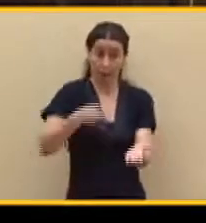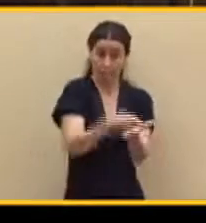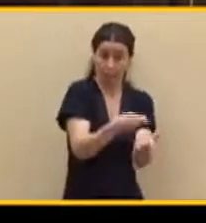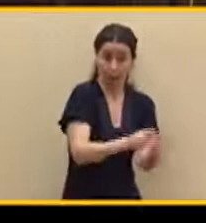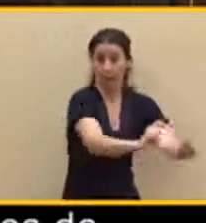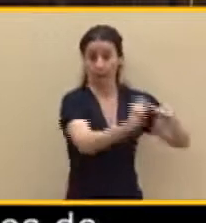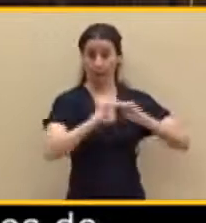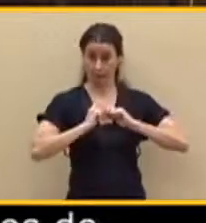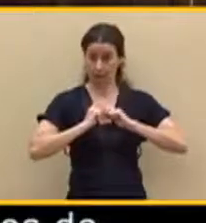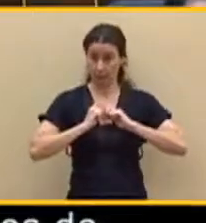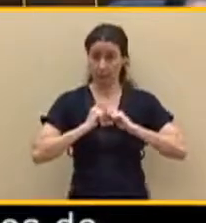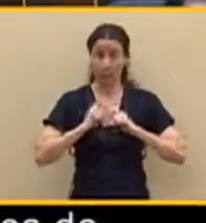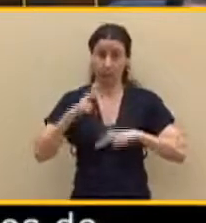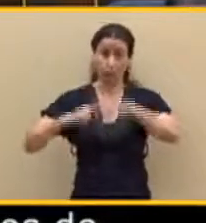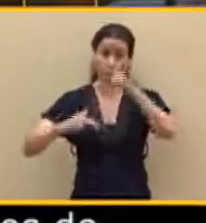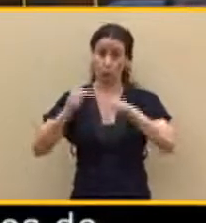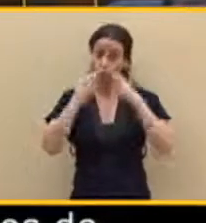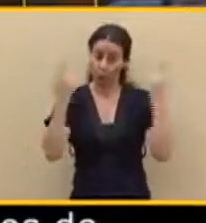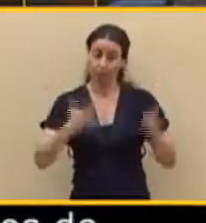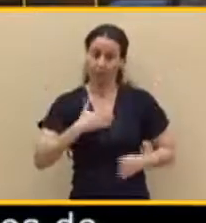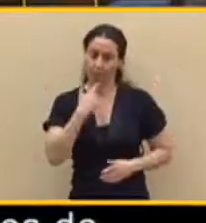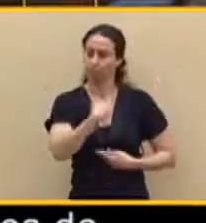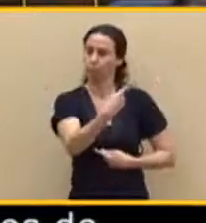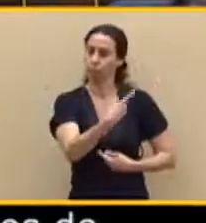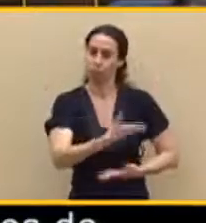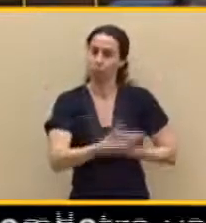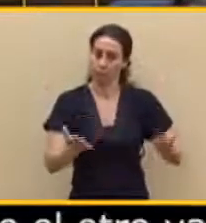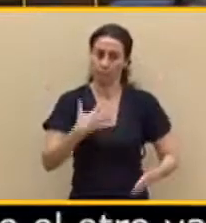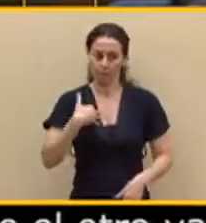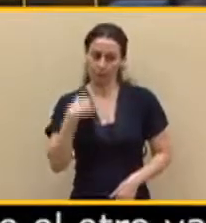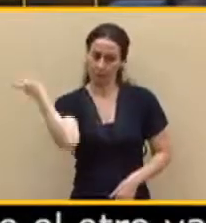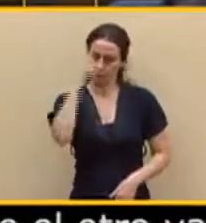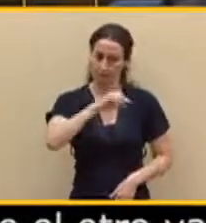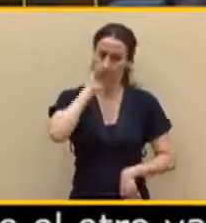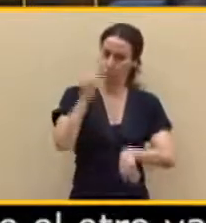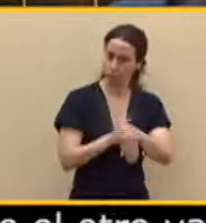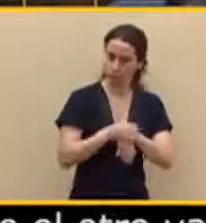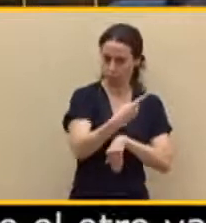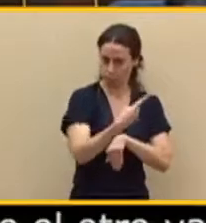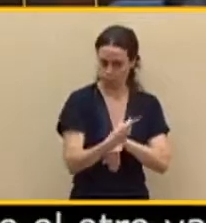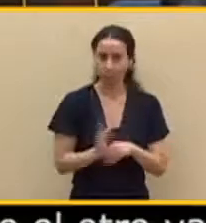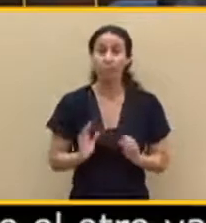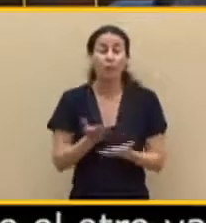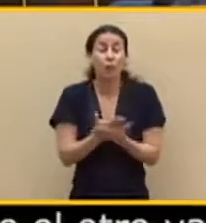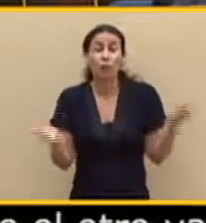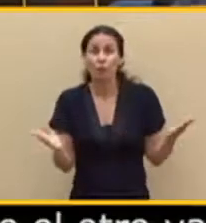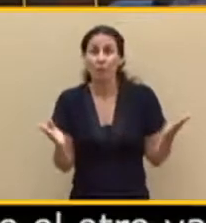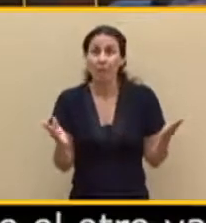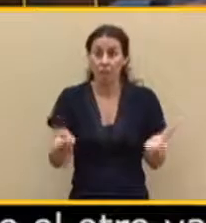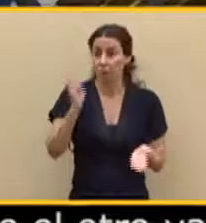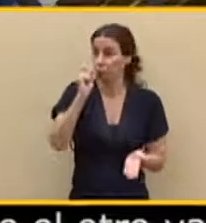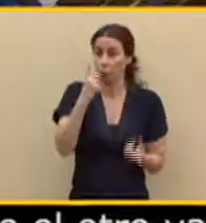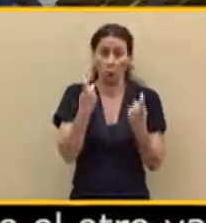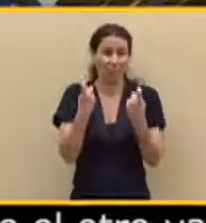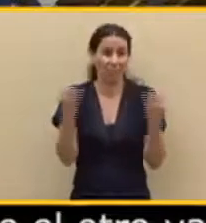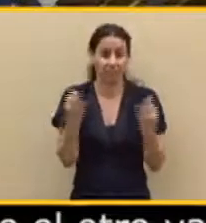seguro de que el otro va a cumplir su parte del trato. Para construir esa confianza a veces basta, como les decía ahora mismo, con conocerse